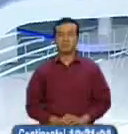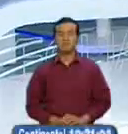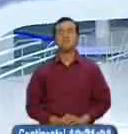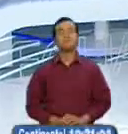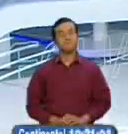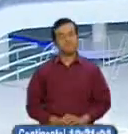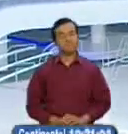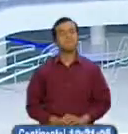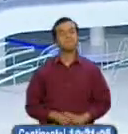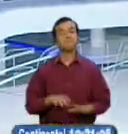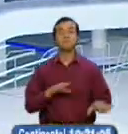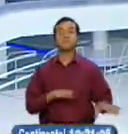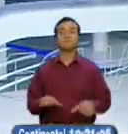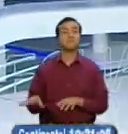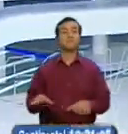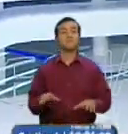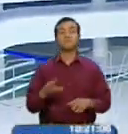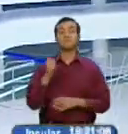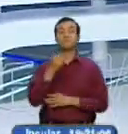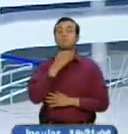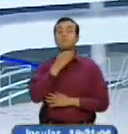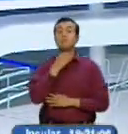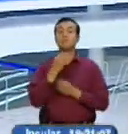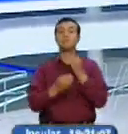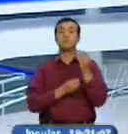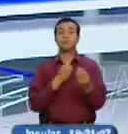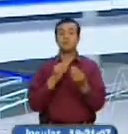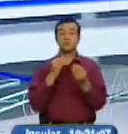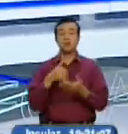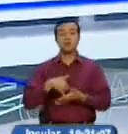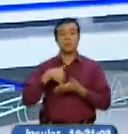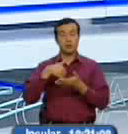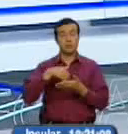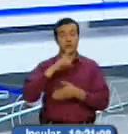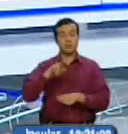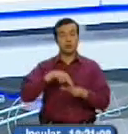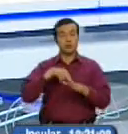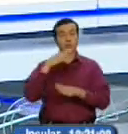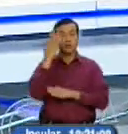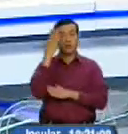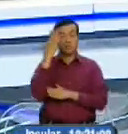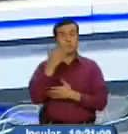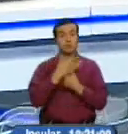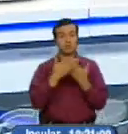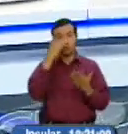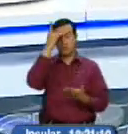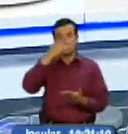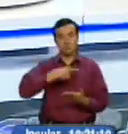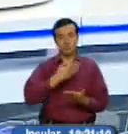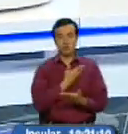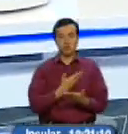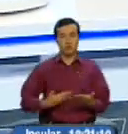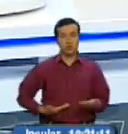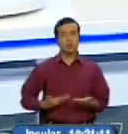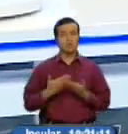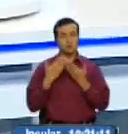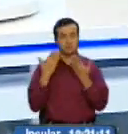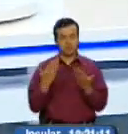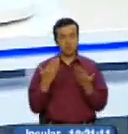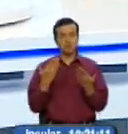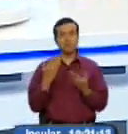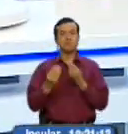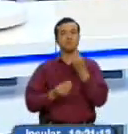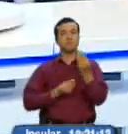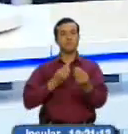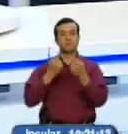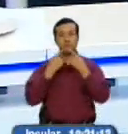Como parte de las actividades por el 10 de agosto está la entrega del Premio Nacional Eugenio Espejo y por eso, mediante decreto ejecutivo, el presidente Rafael Correa dio